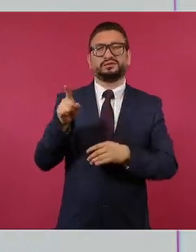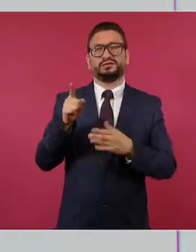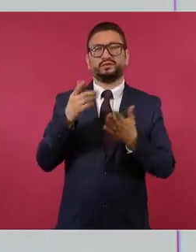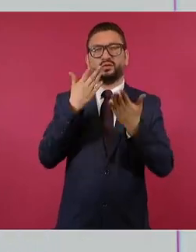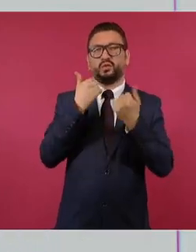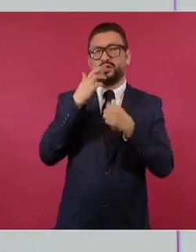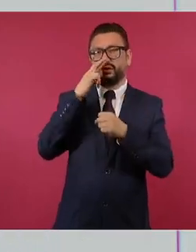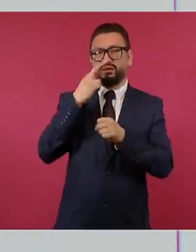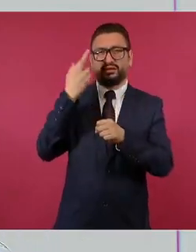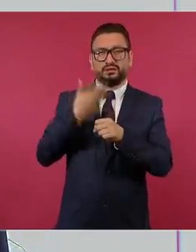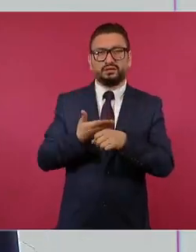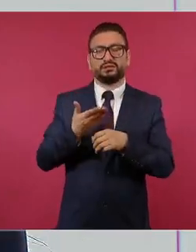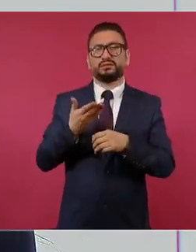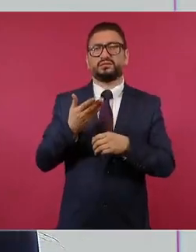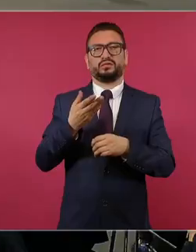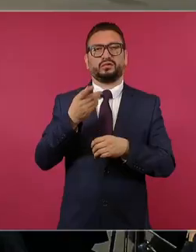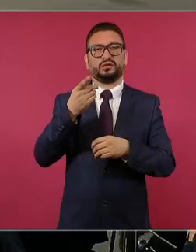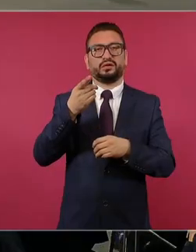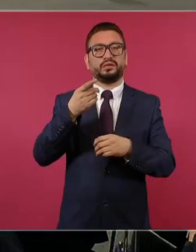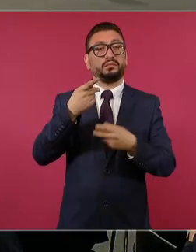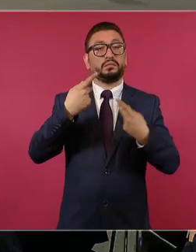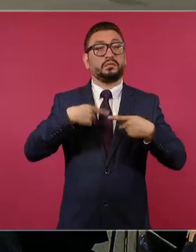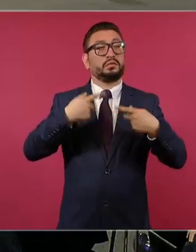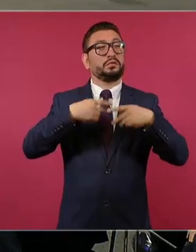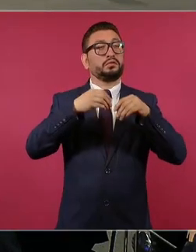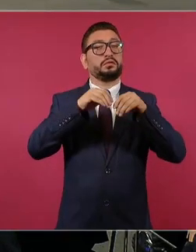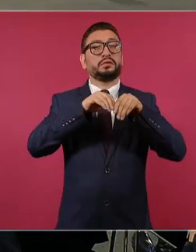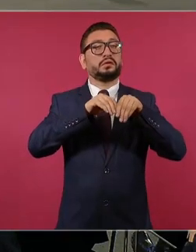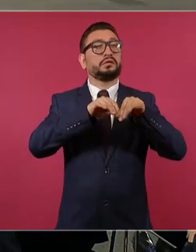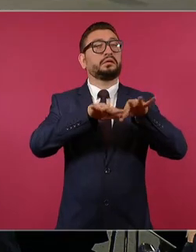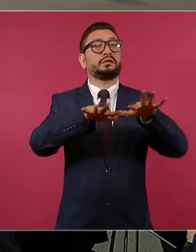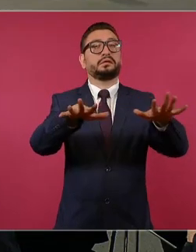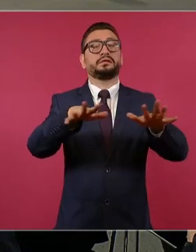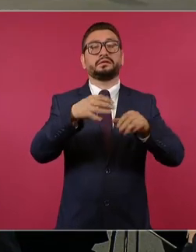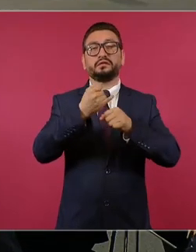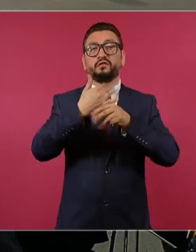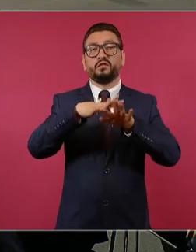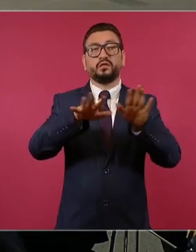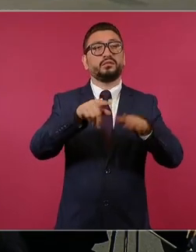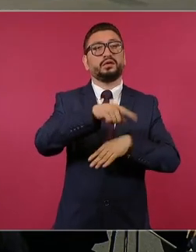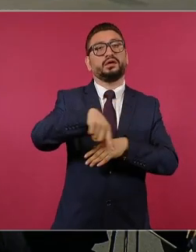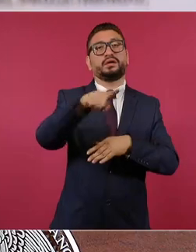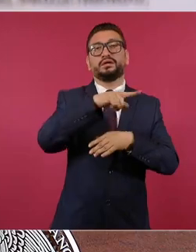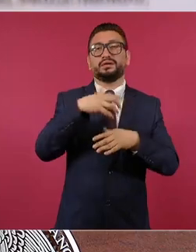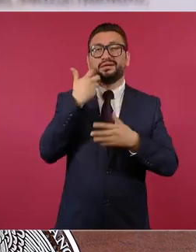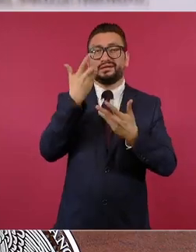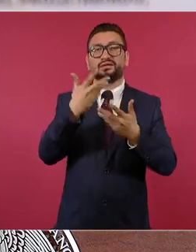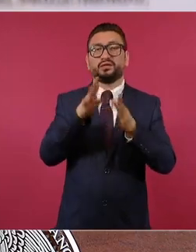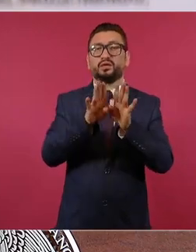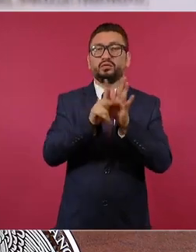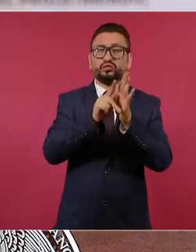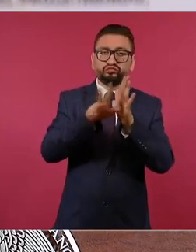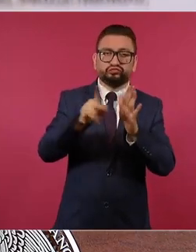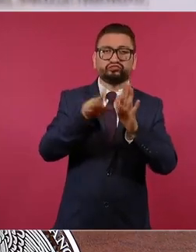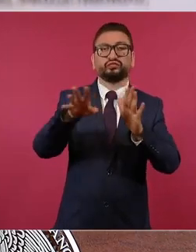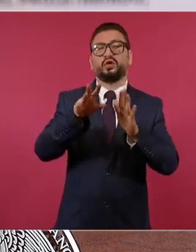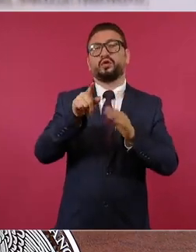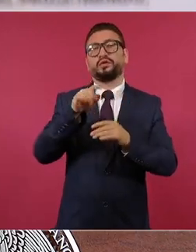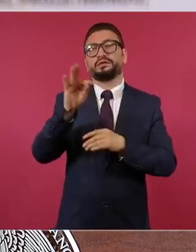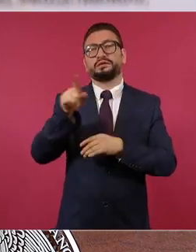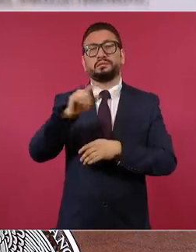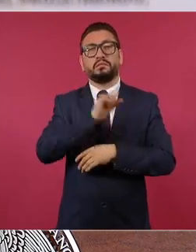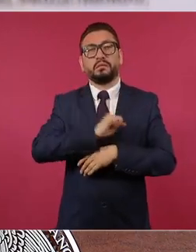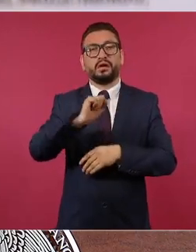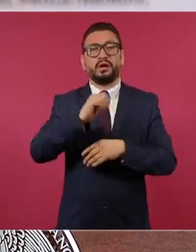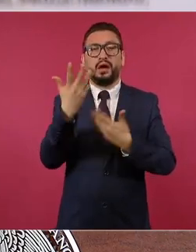una responsabilidad con sus audiencias ni, y tal vez por ganar la nota o tal vez de mala fe,